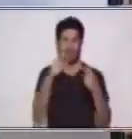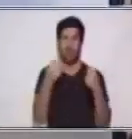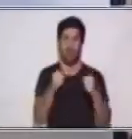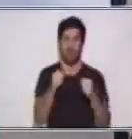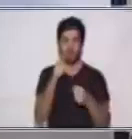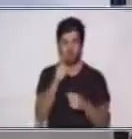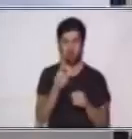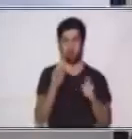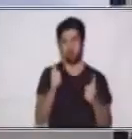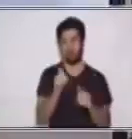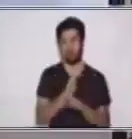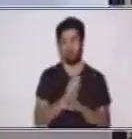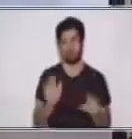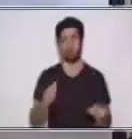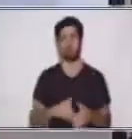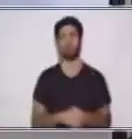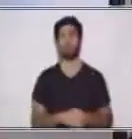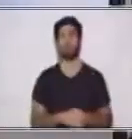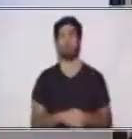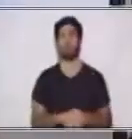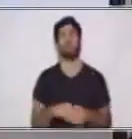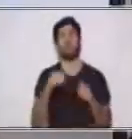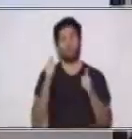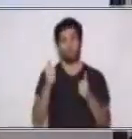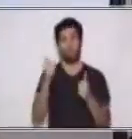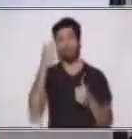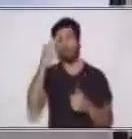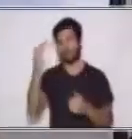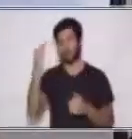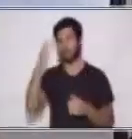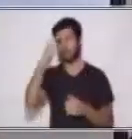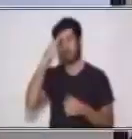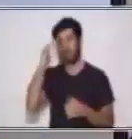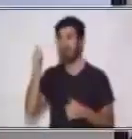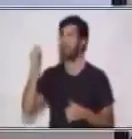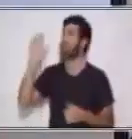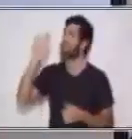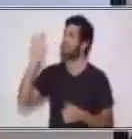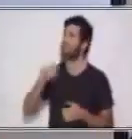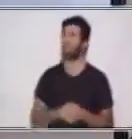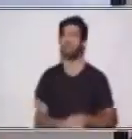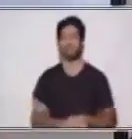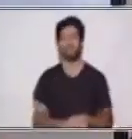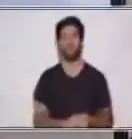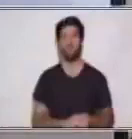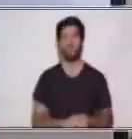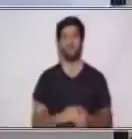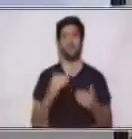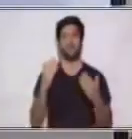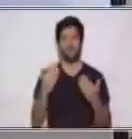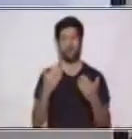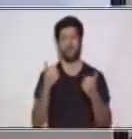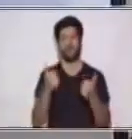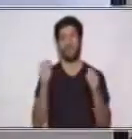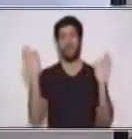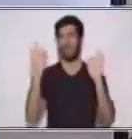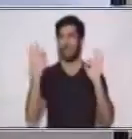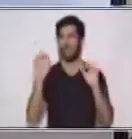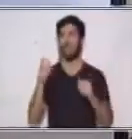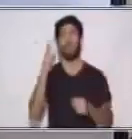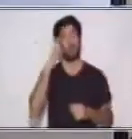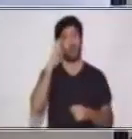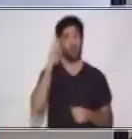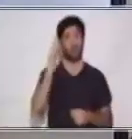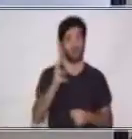cometer errores de ortografía. Agradecemos a Pablo la interpretación de lengua de señas. Te recordamos, por favor,